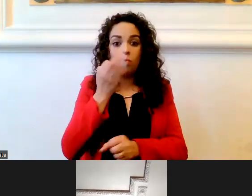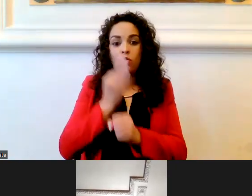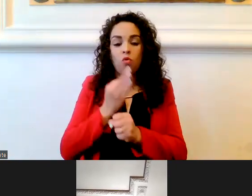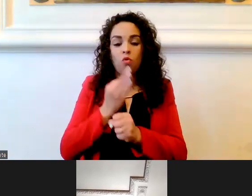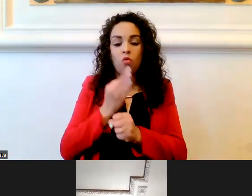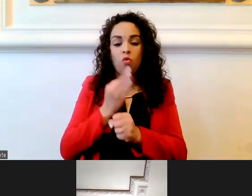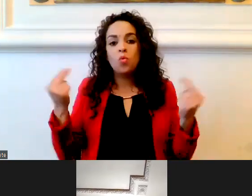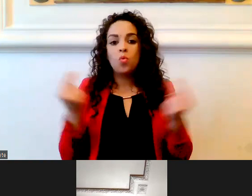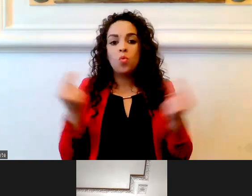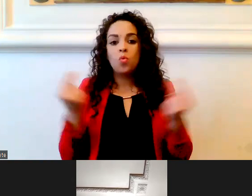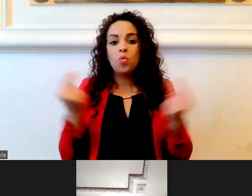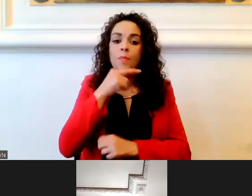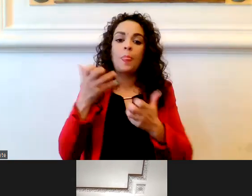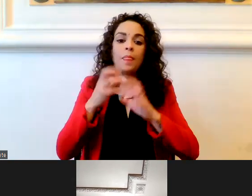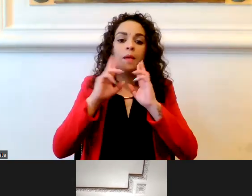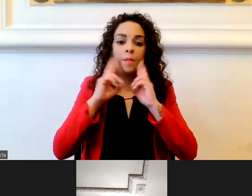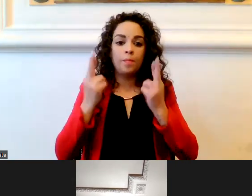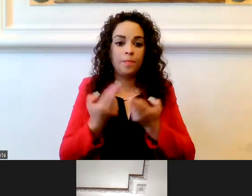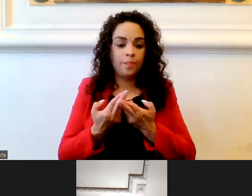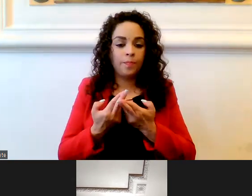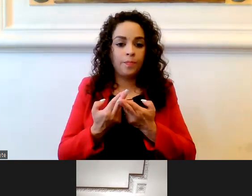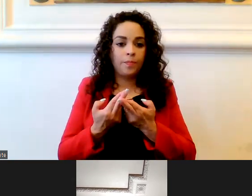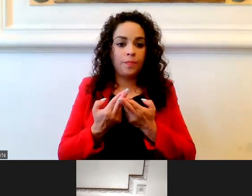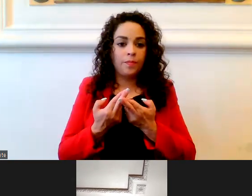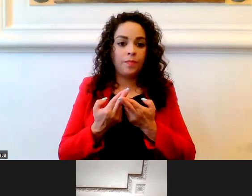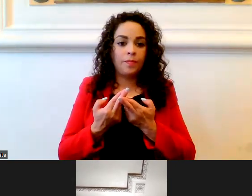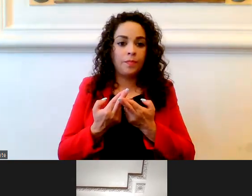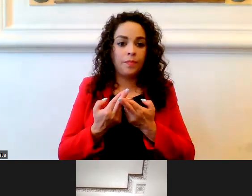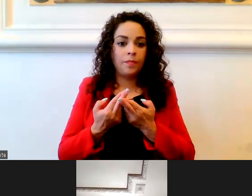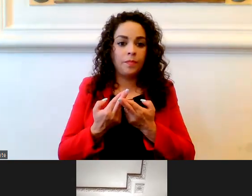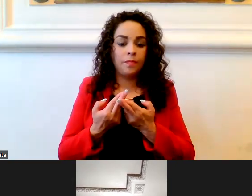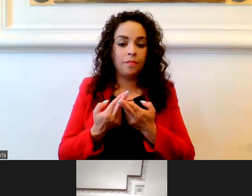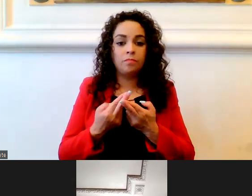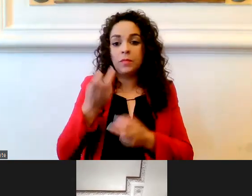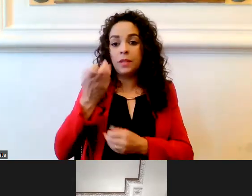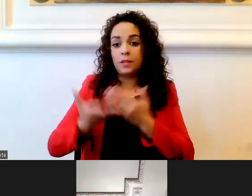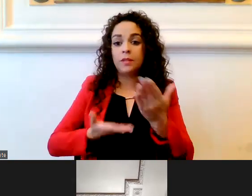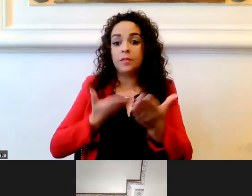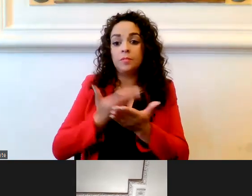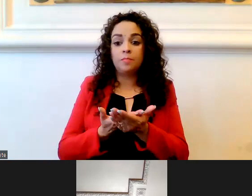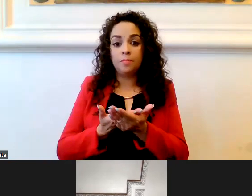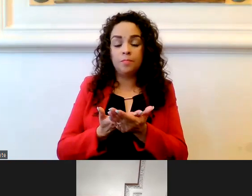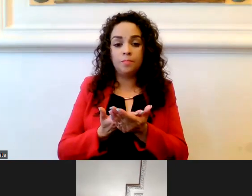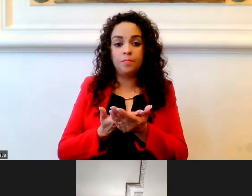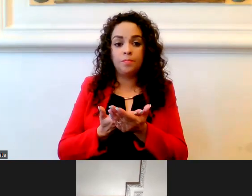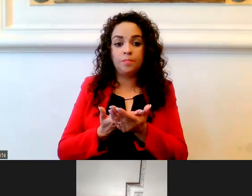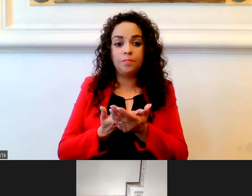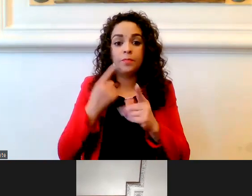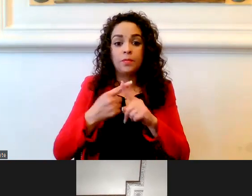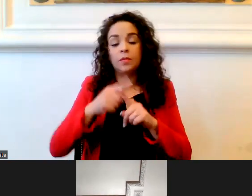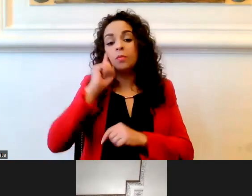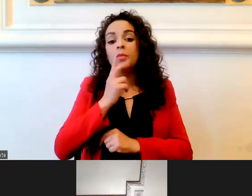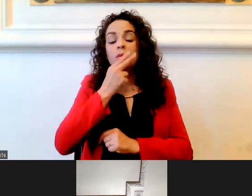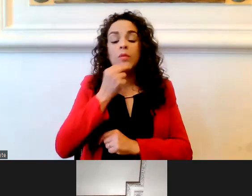plazos que marca el reglamento. Por tanto, está a consideración el presente acuerdo. ¿Algún o alguna diputada